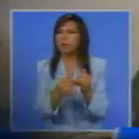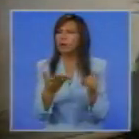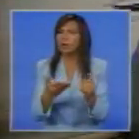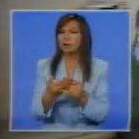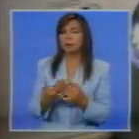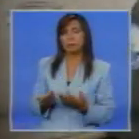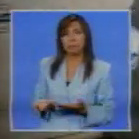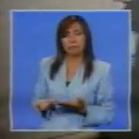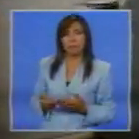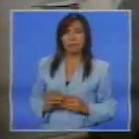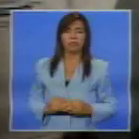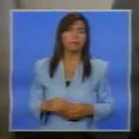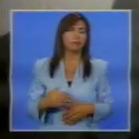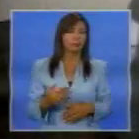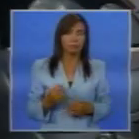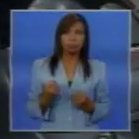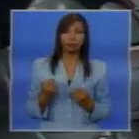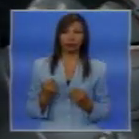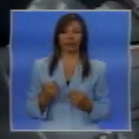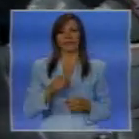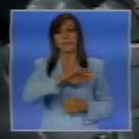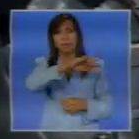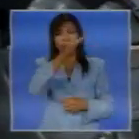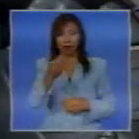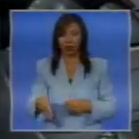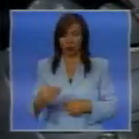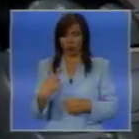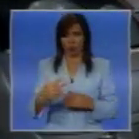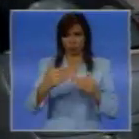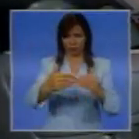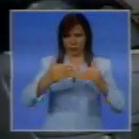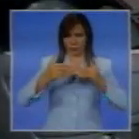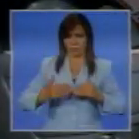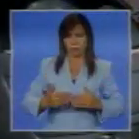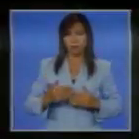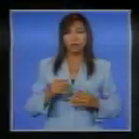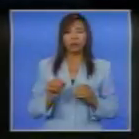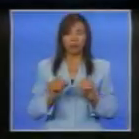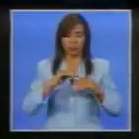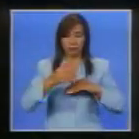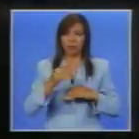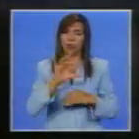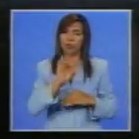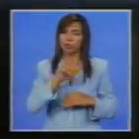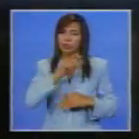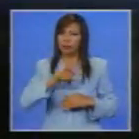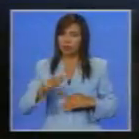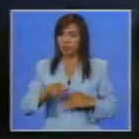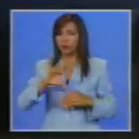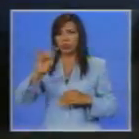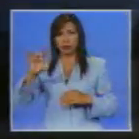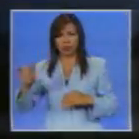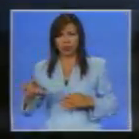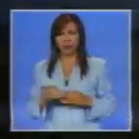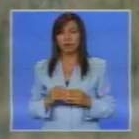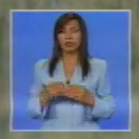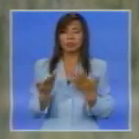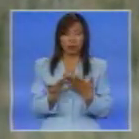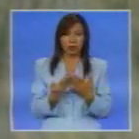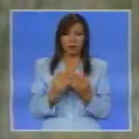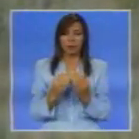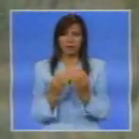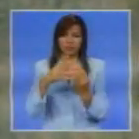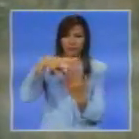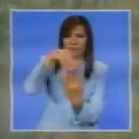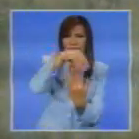Se movilizaban en 2 camionetas doble cabina con al menos 8 hombres en cada una, ingresando a este sembrío de trigo para ocultarse,